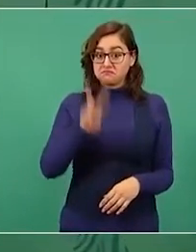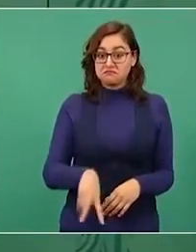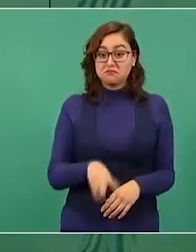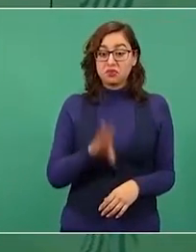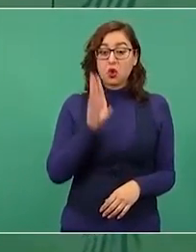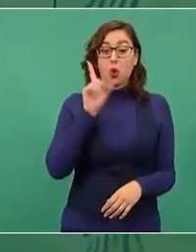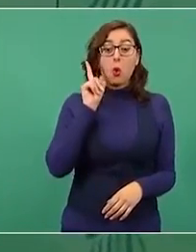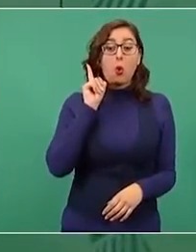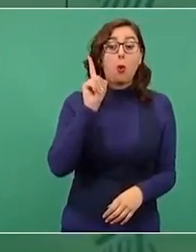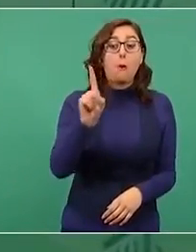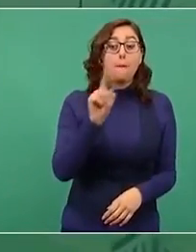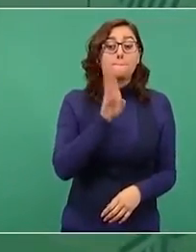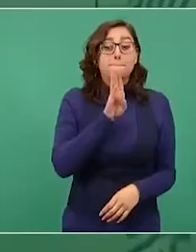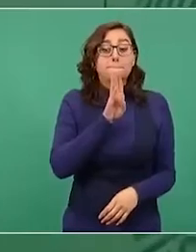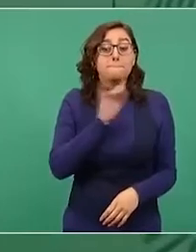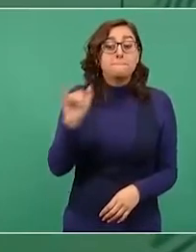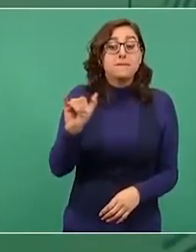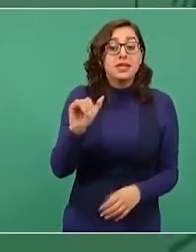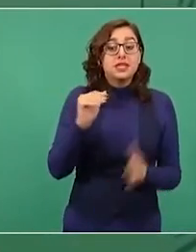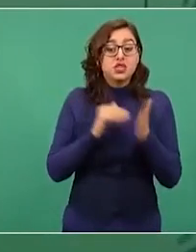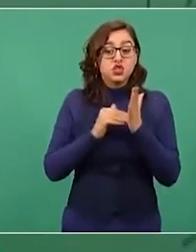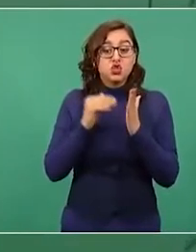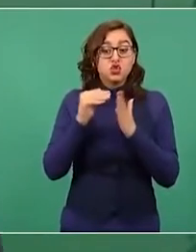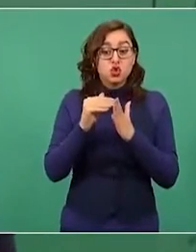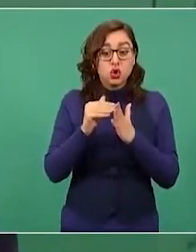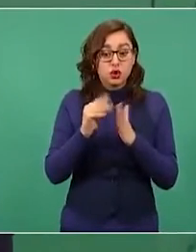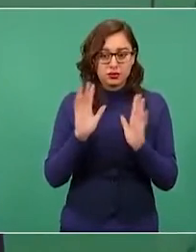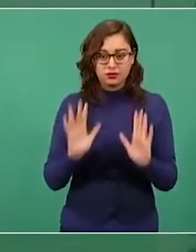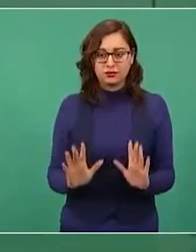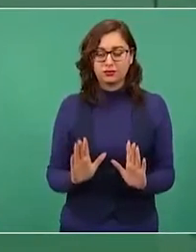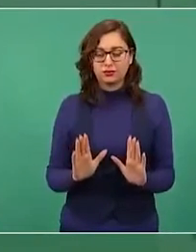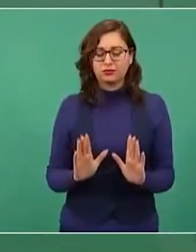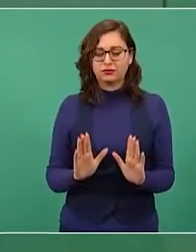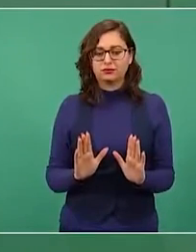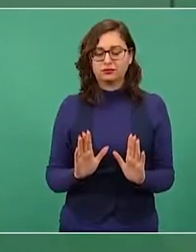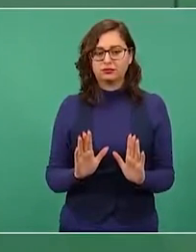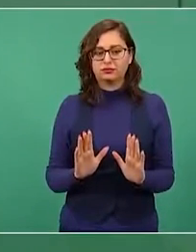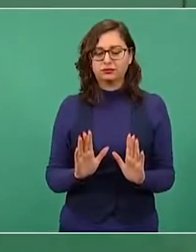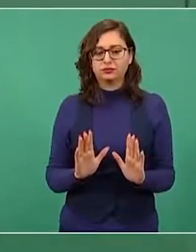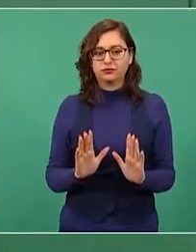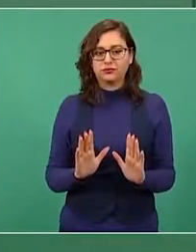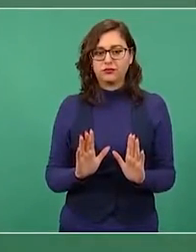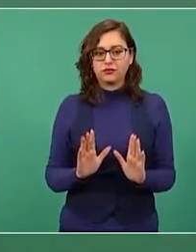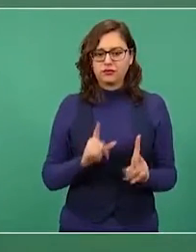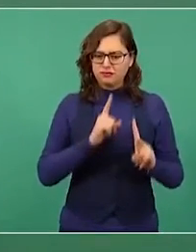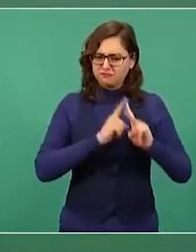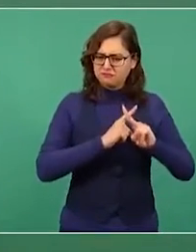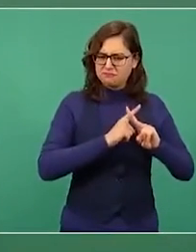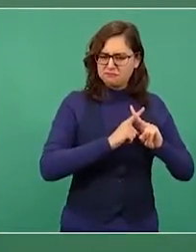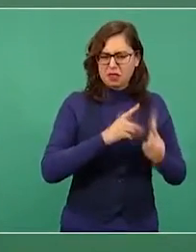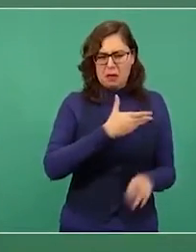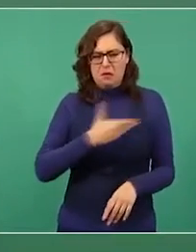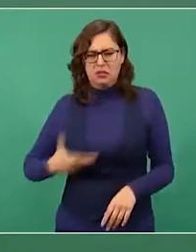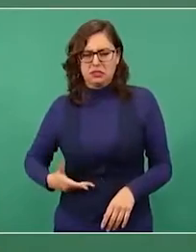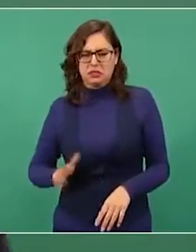1 billón. Fíjense en un economista, ya no hablemos del